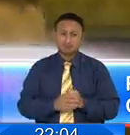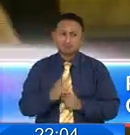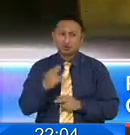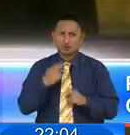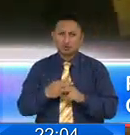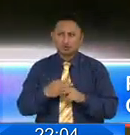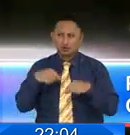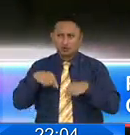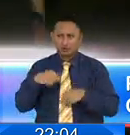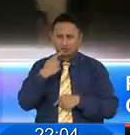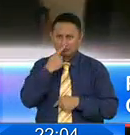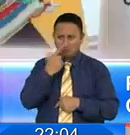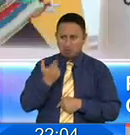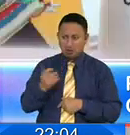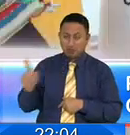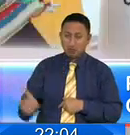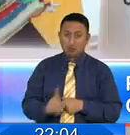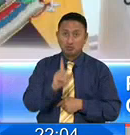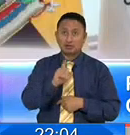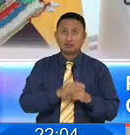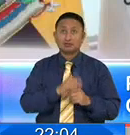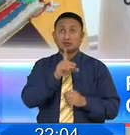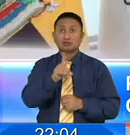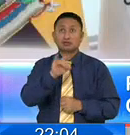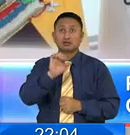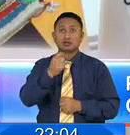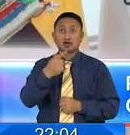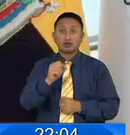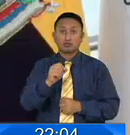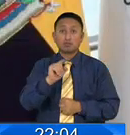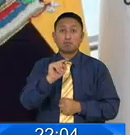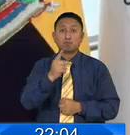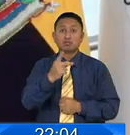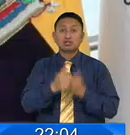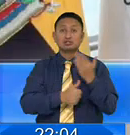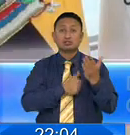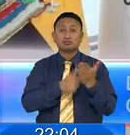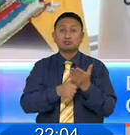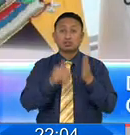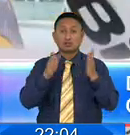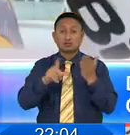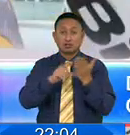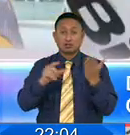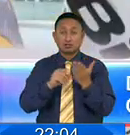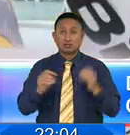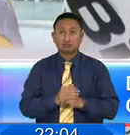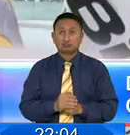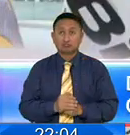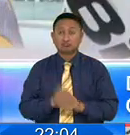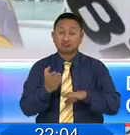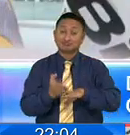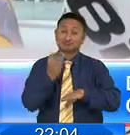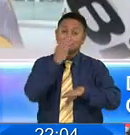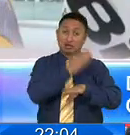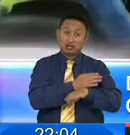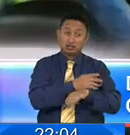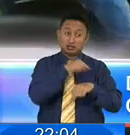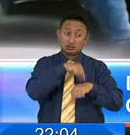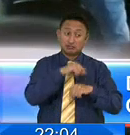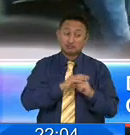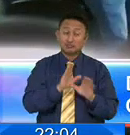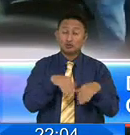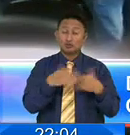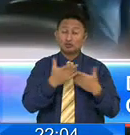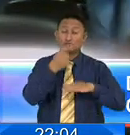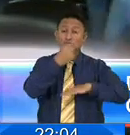nombramientos que más llama la atención es el de Diego Burneo, como viceministro de Finanzas. Burneo hasta hace pocos días se desempeñó